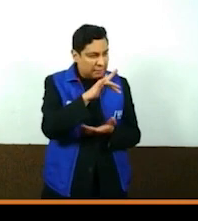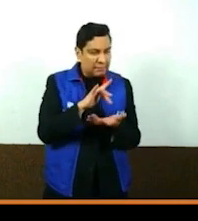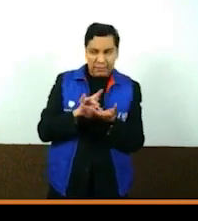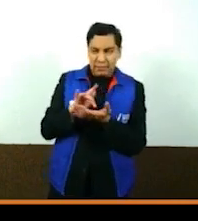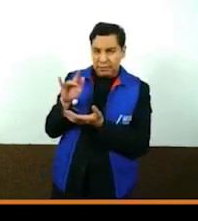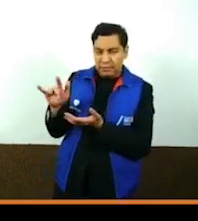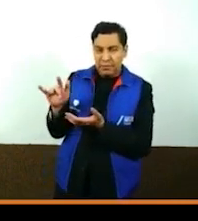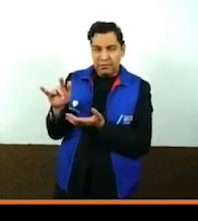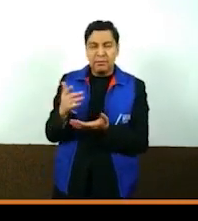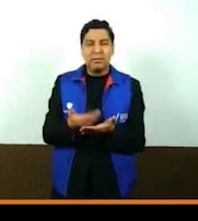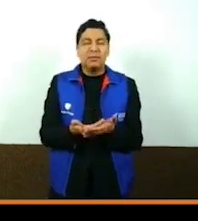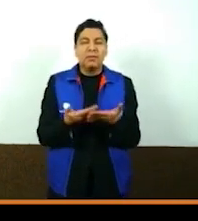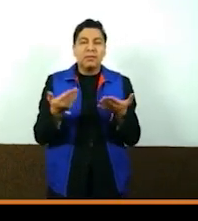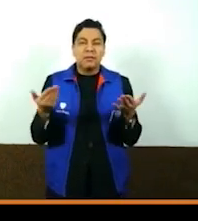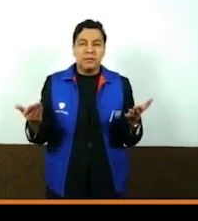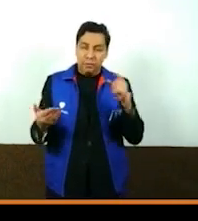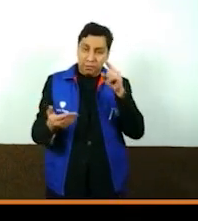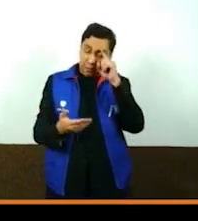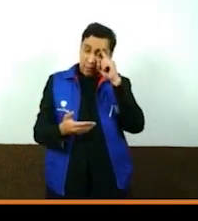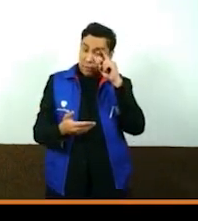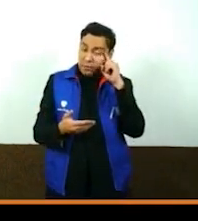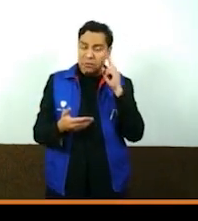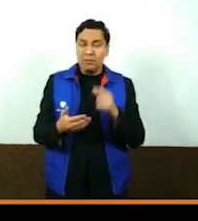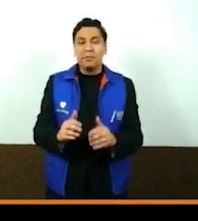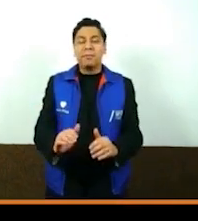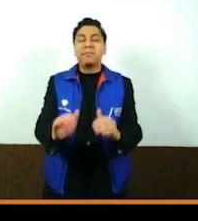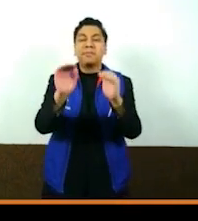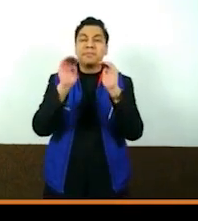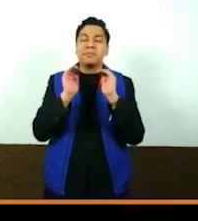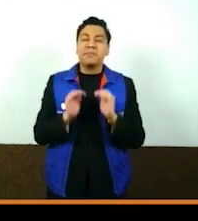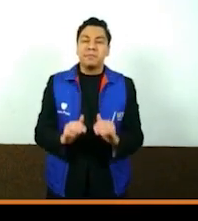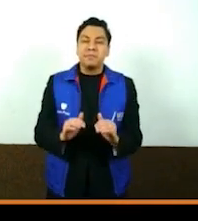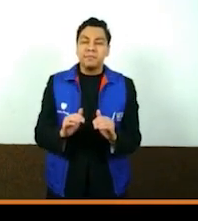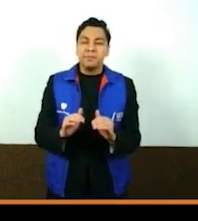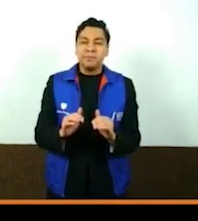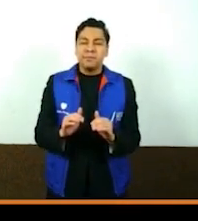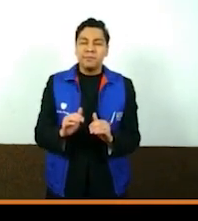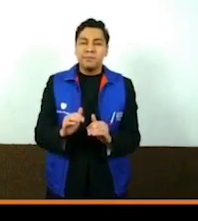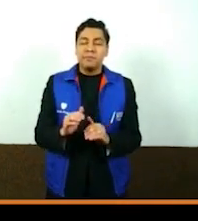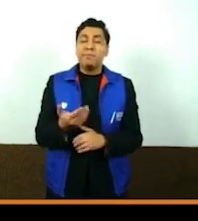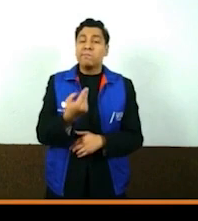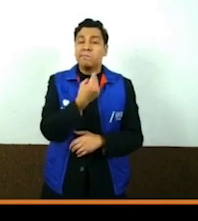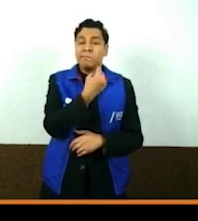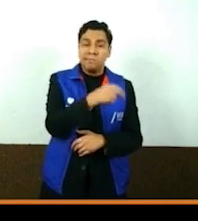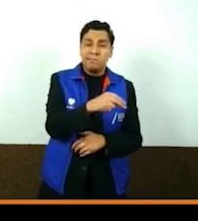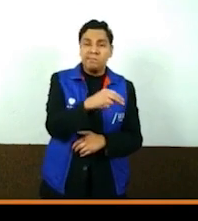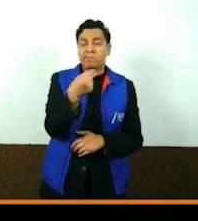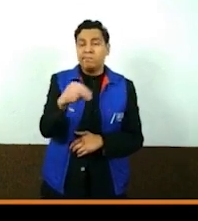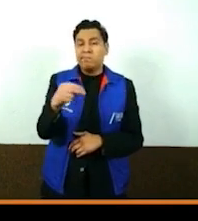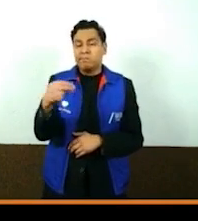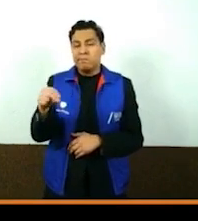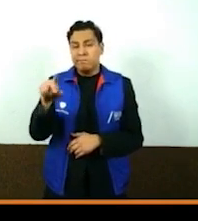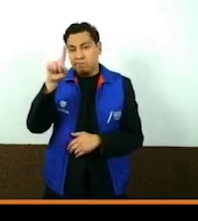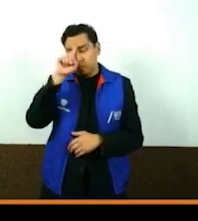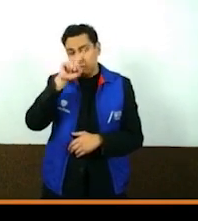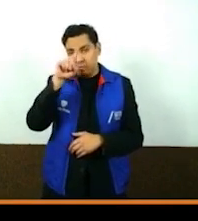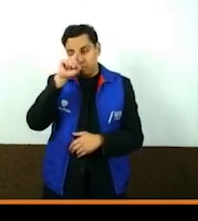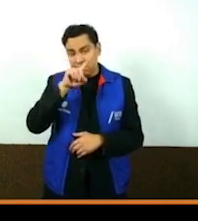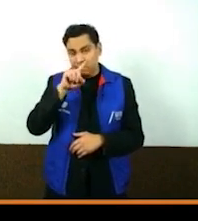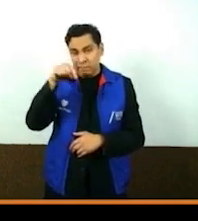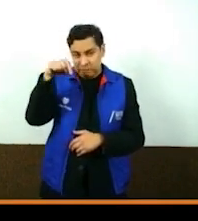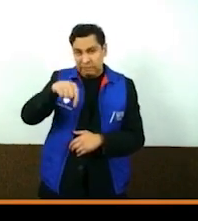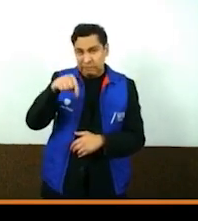Y bueno, pues ahora vamos a pasar a nombrarlos a los consultores que en esta generación